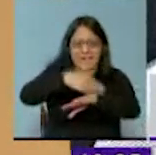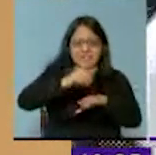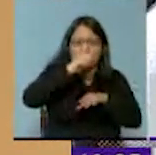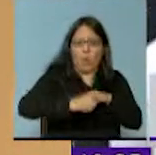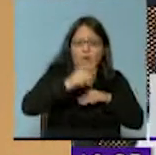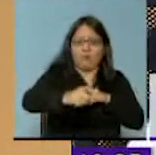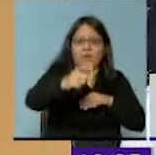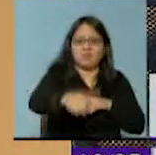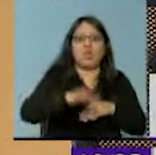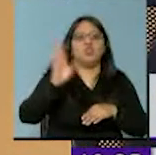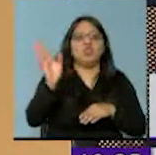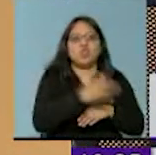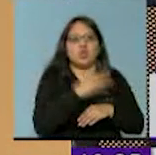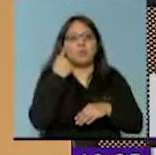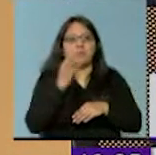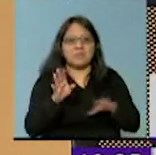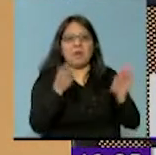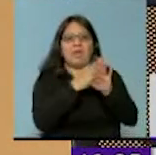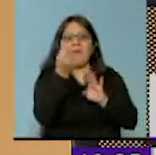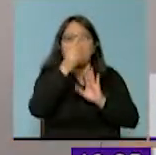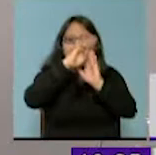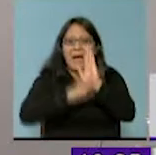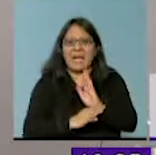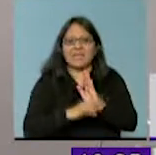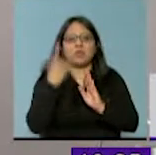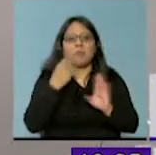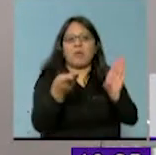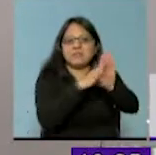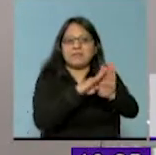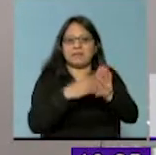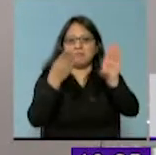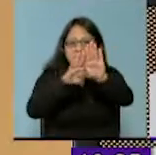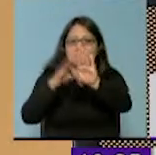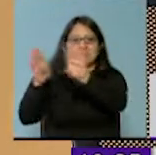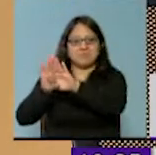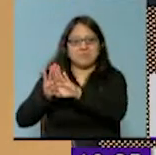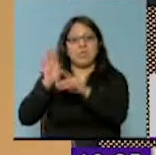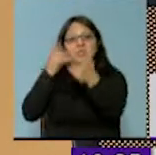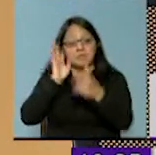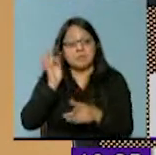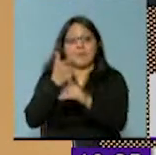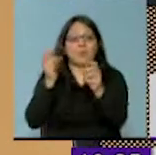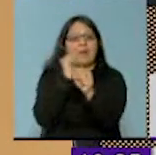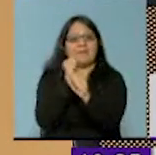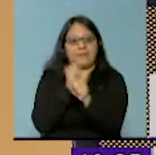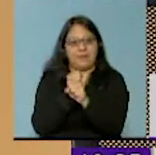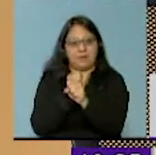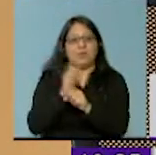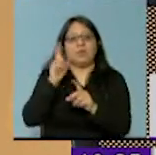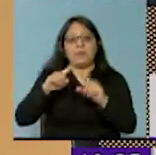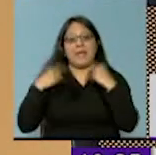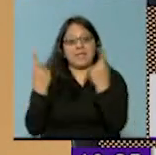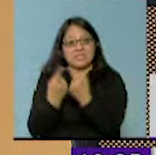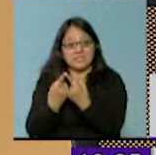figuran. La liquidación por cierre, pero ves que ya están cerrados porque están con candados. Gente que queda afuera del centro de empleados de